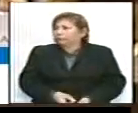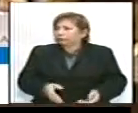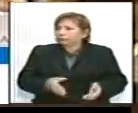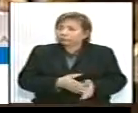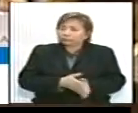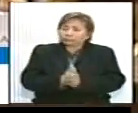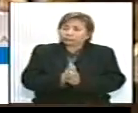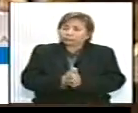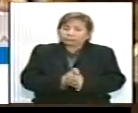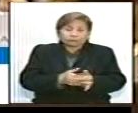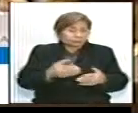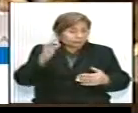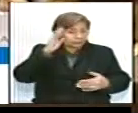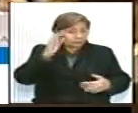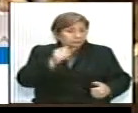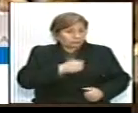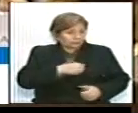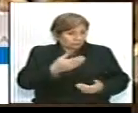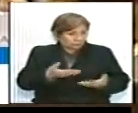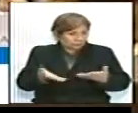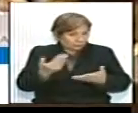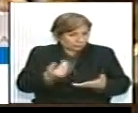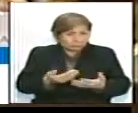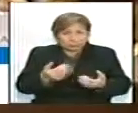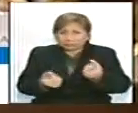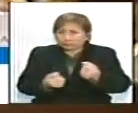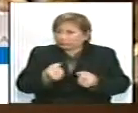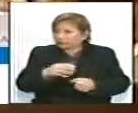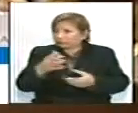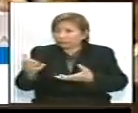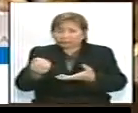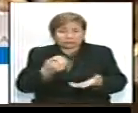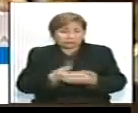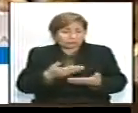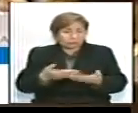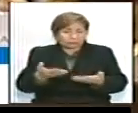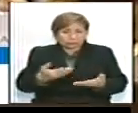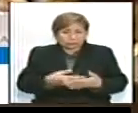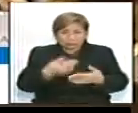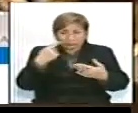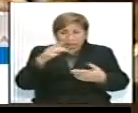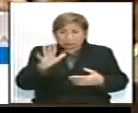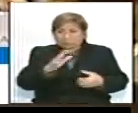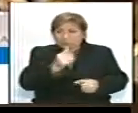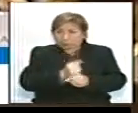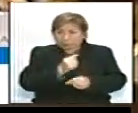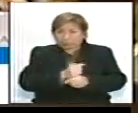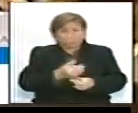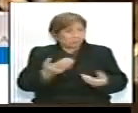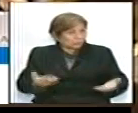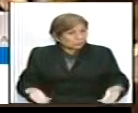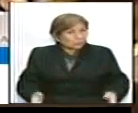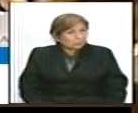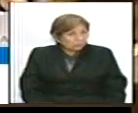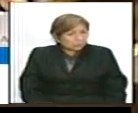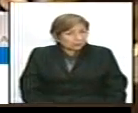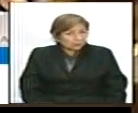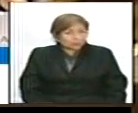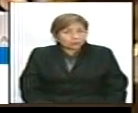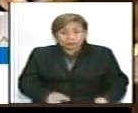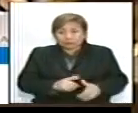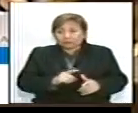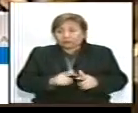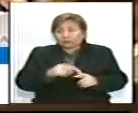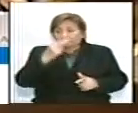Impulsando a que el efectivo policial saque de otros lados el recurso para poder hacer su labor. Entonces, hay